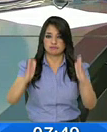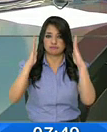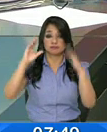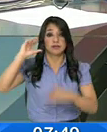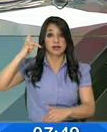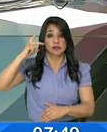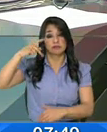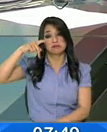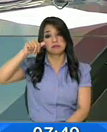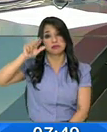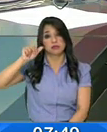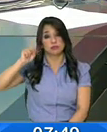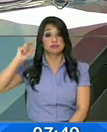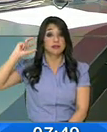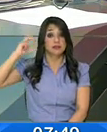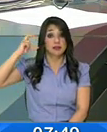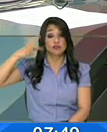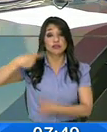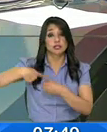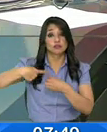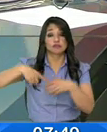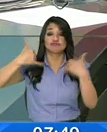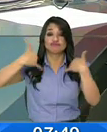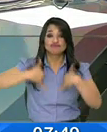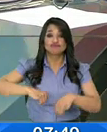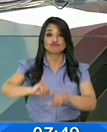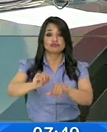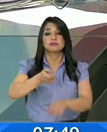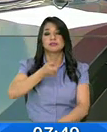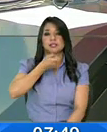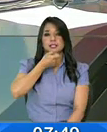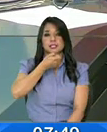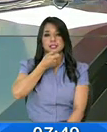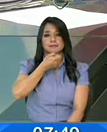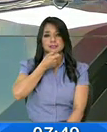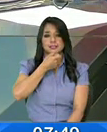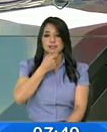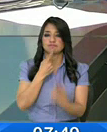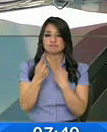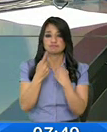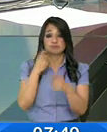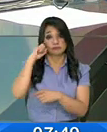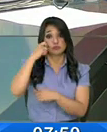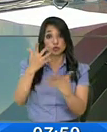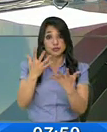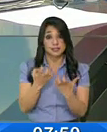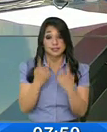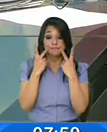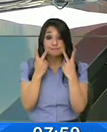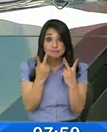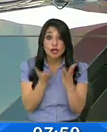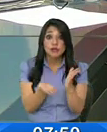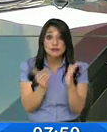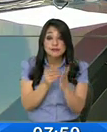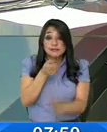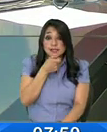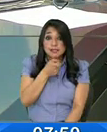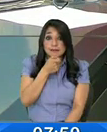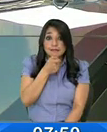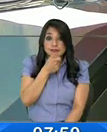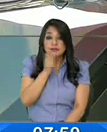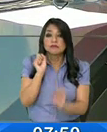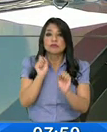radios platino un tren de radio quito continuamos este diálogo y recuerden quienes deseen revisar las entrevistas